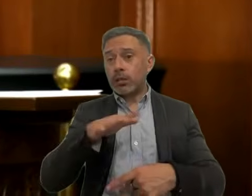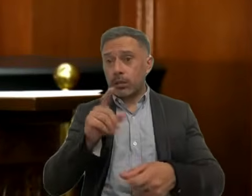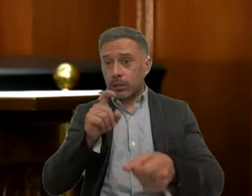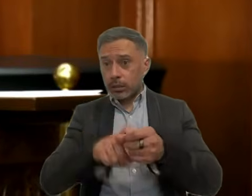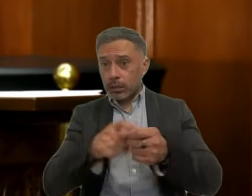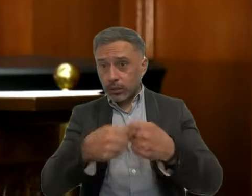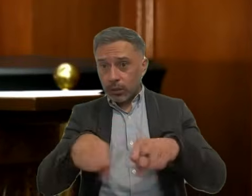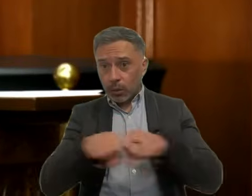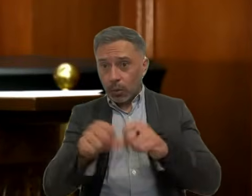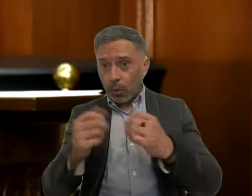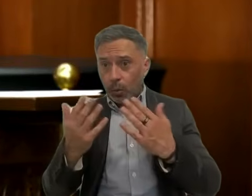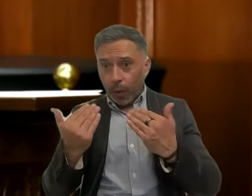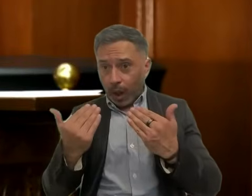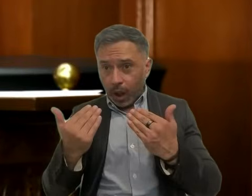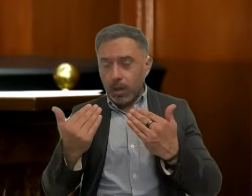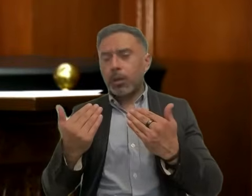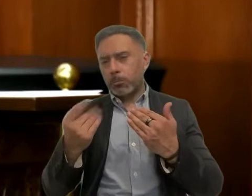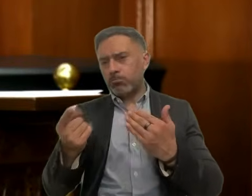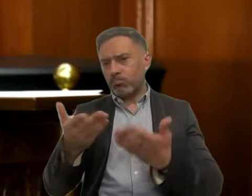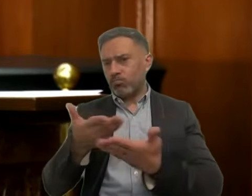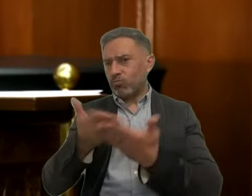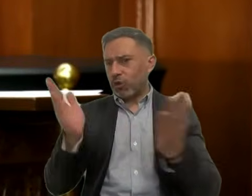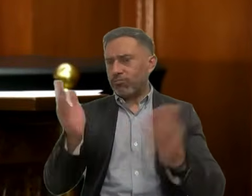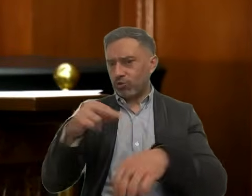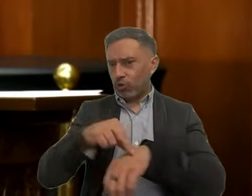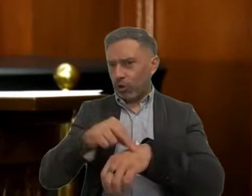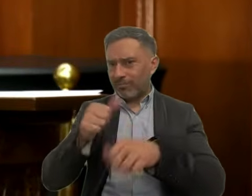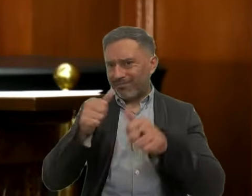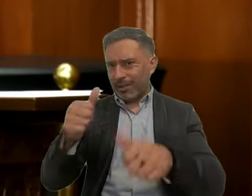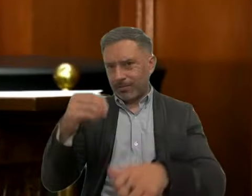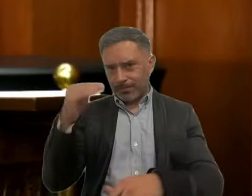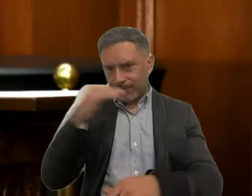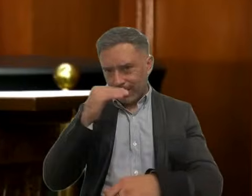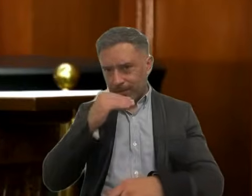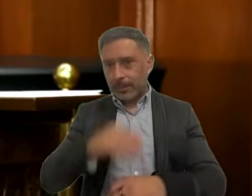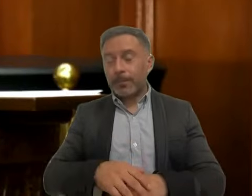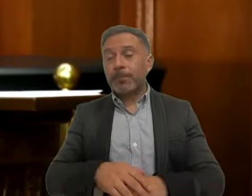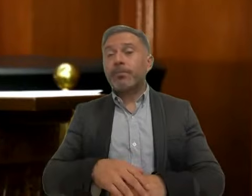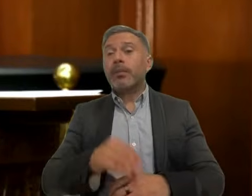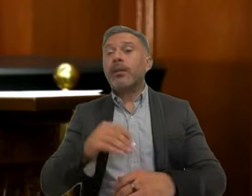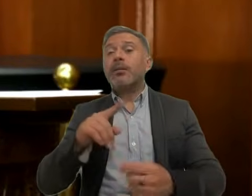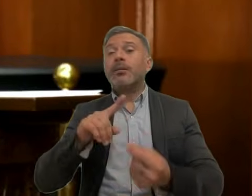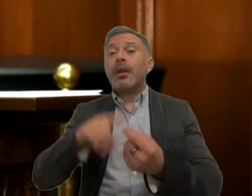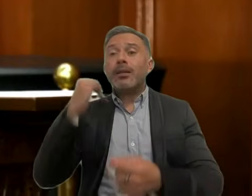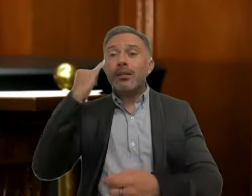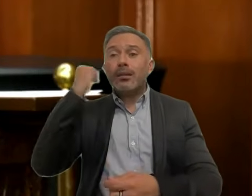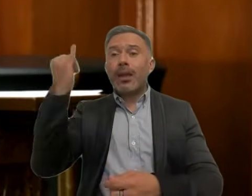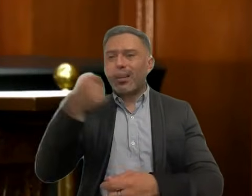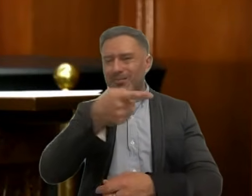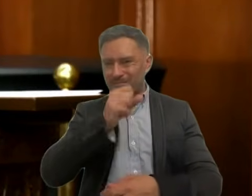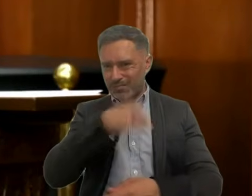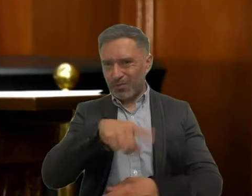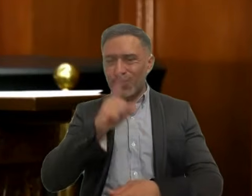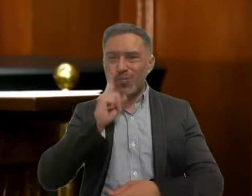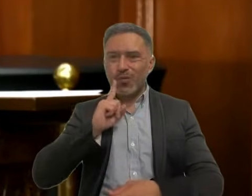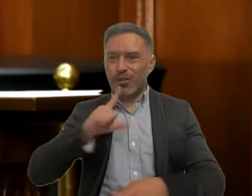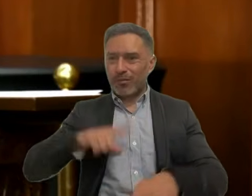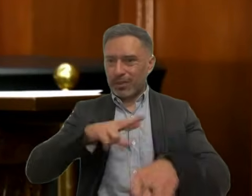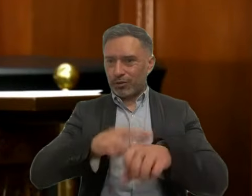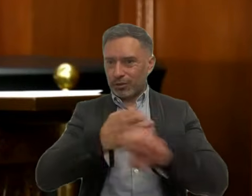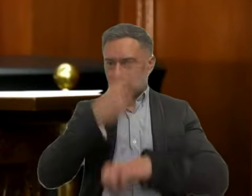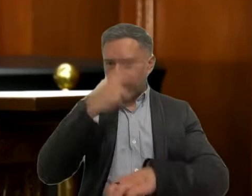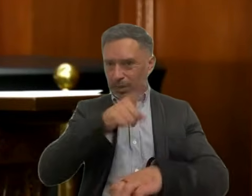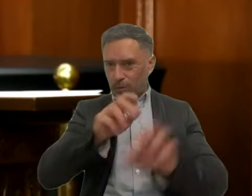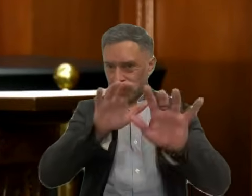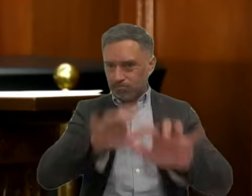a las instituciones de seguridad social del Estado de México, presentada por la titular del Ejecutivo Estatal,